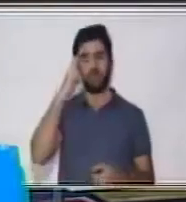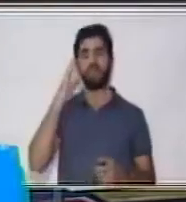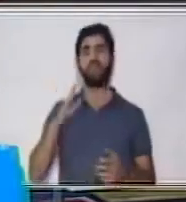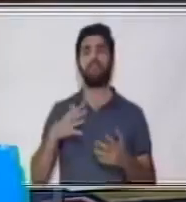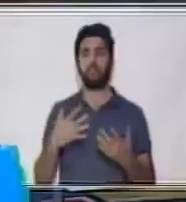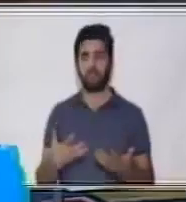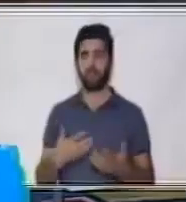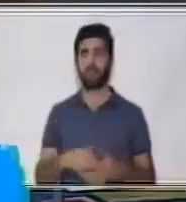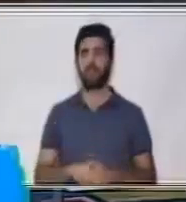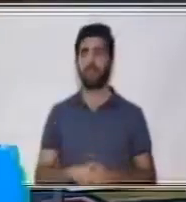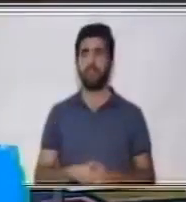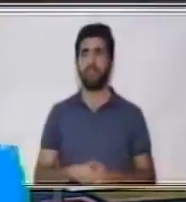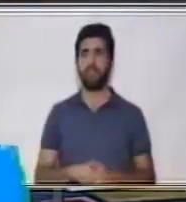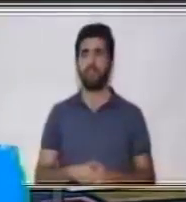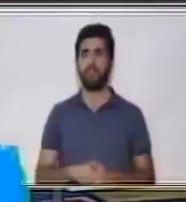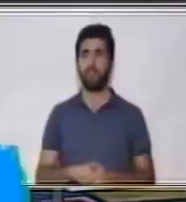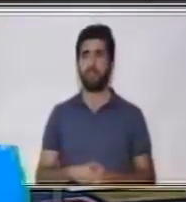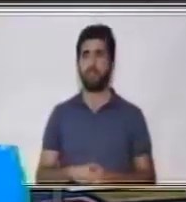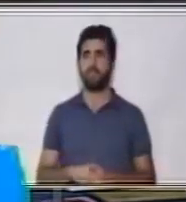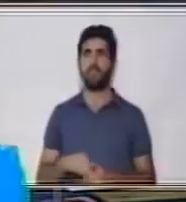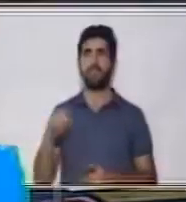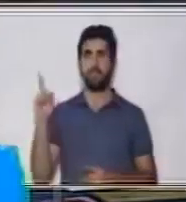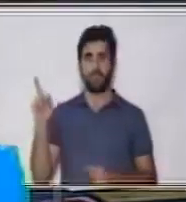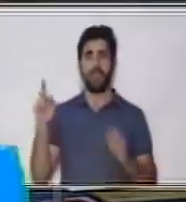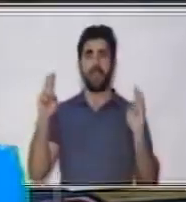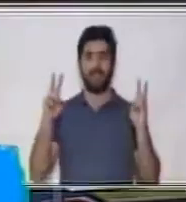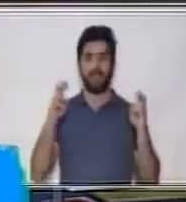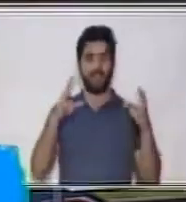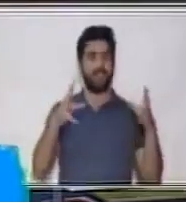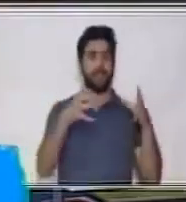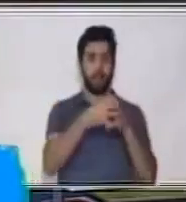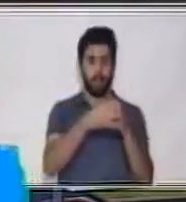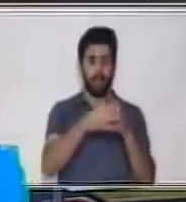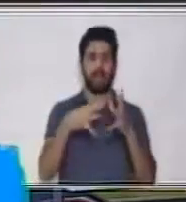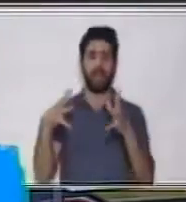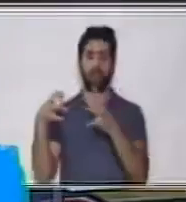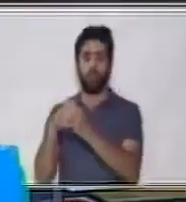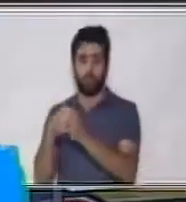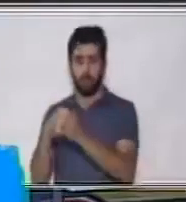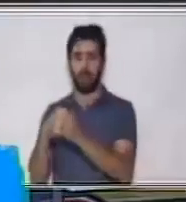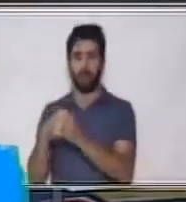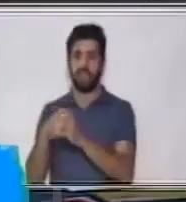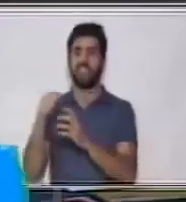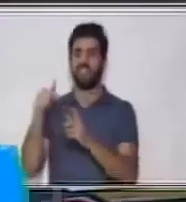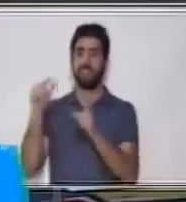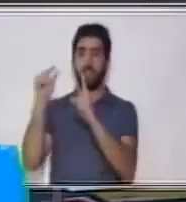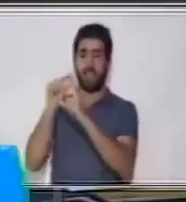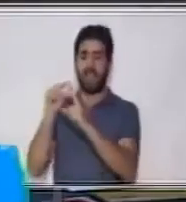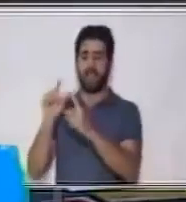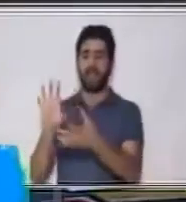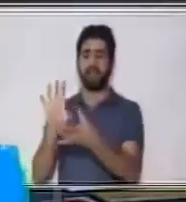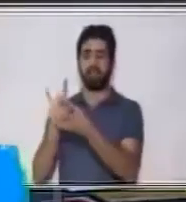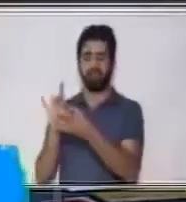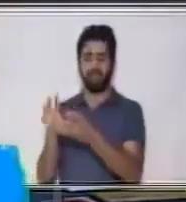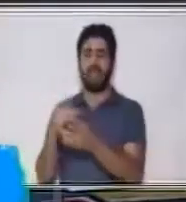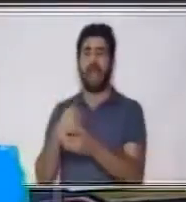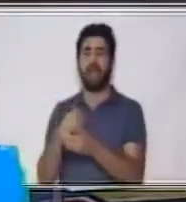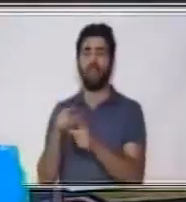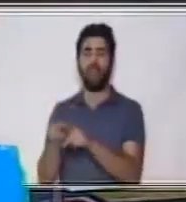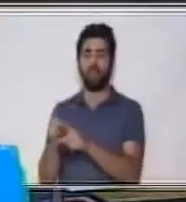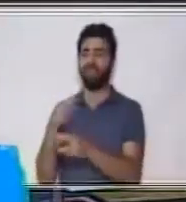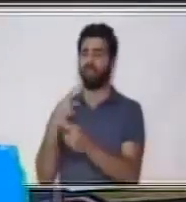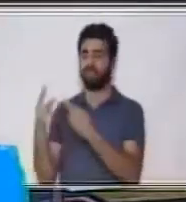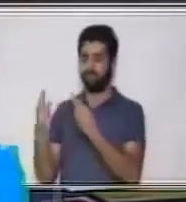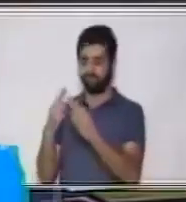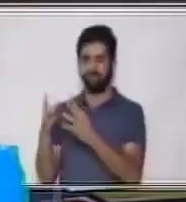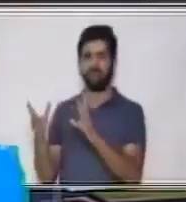resaltar que los campos semánticos son palabras que se relacionan entre sí.